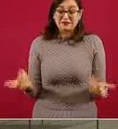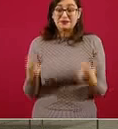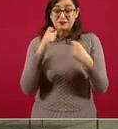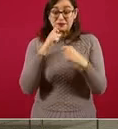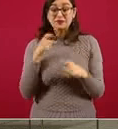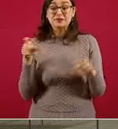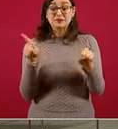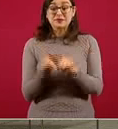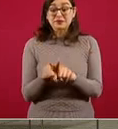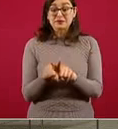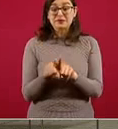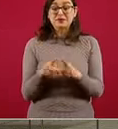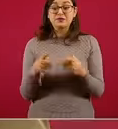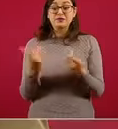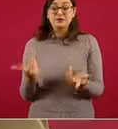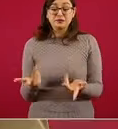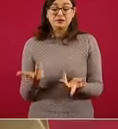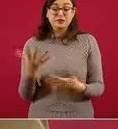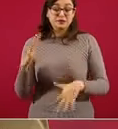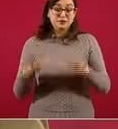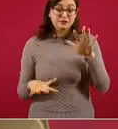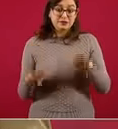agotan ciertas estrategias de